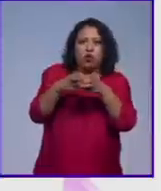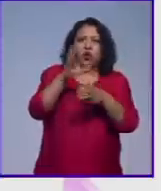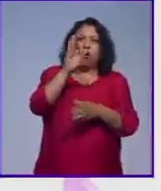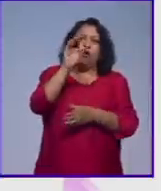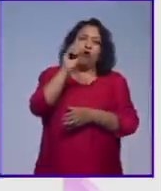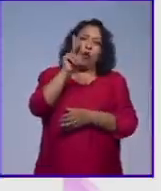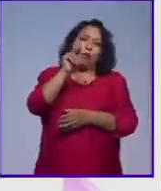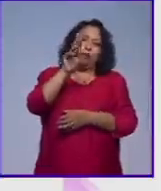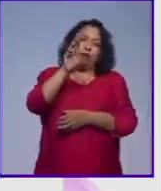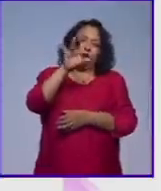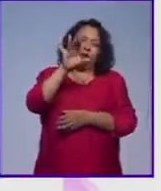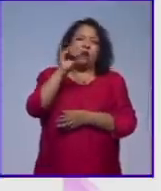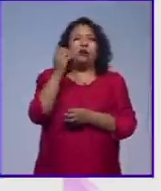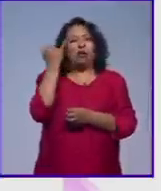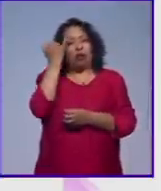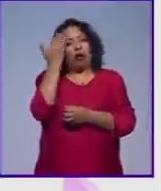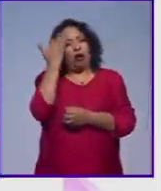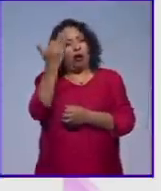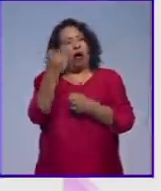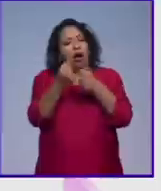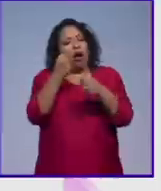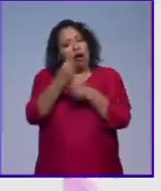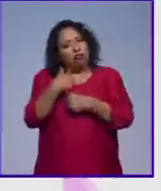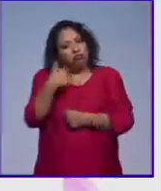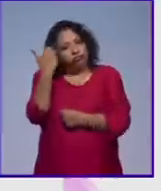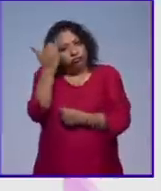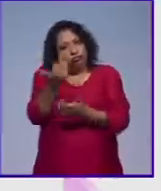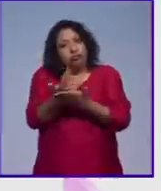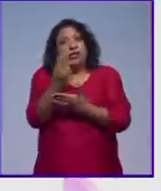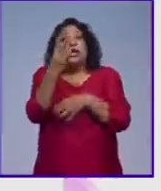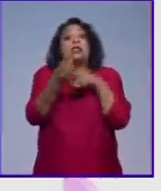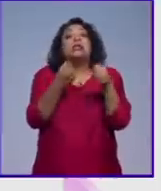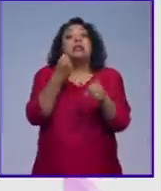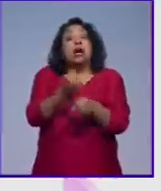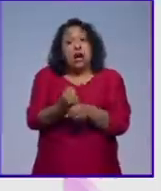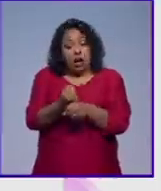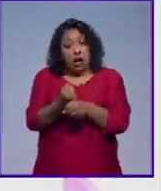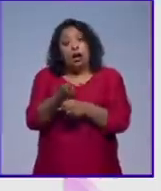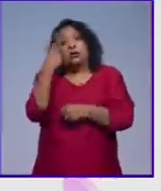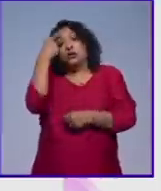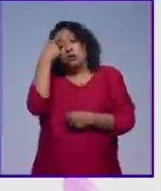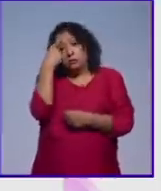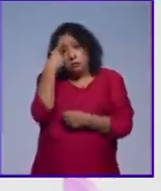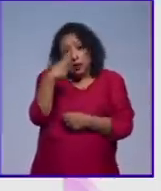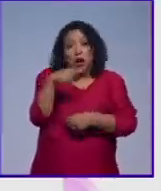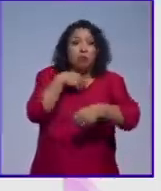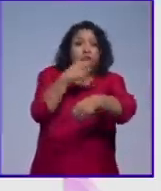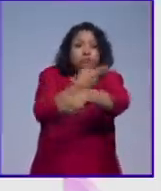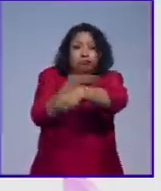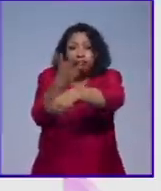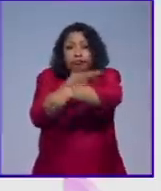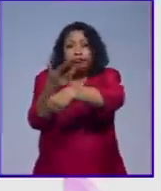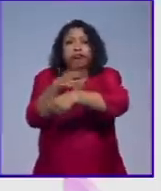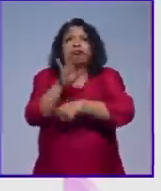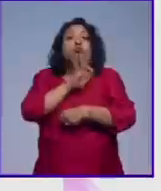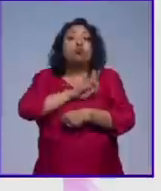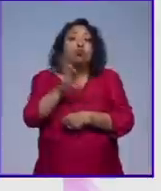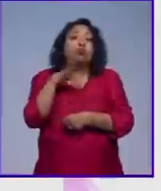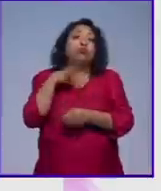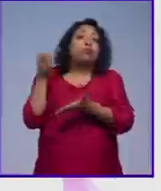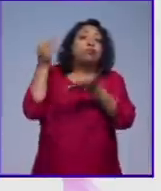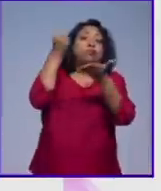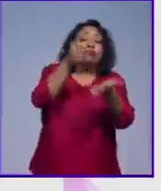Foprocine. Tardamos algunos años, 3 años, para poder